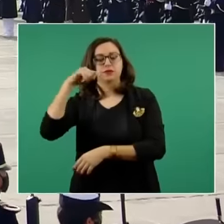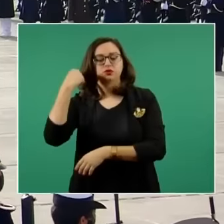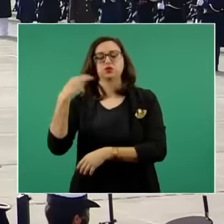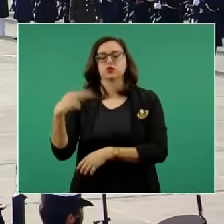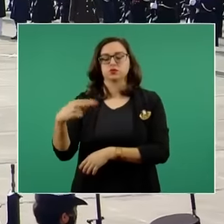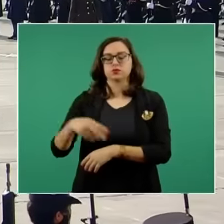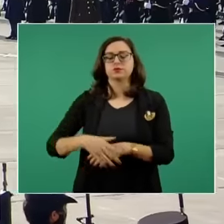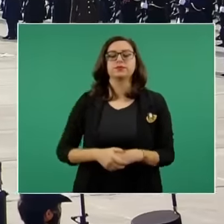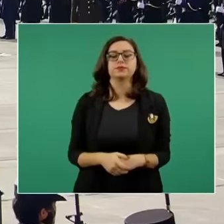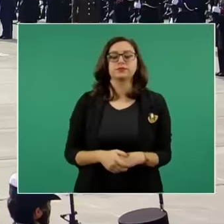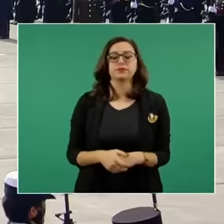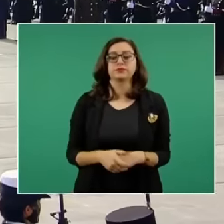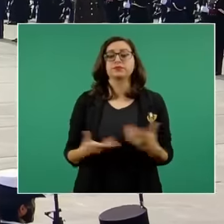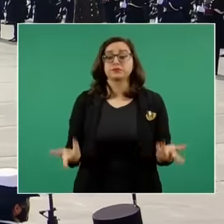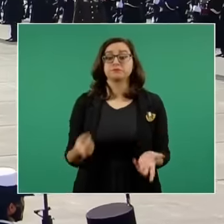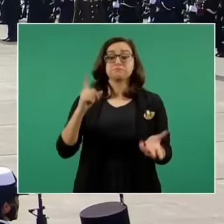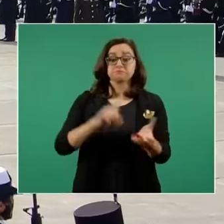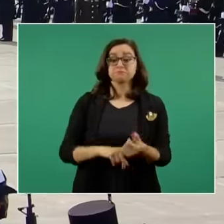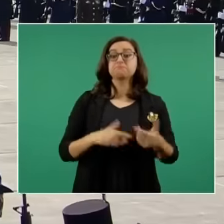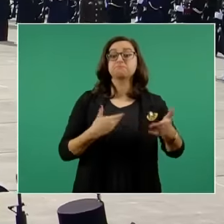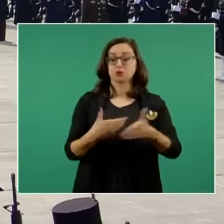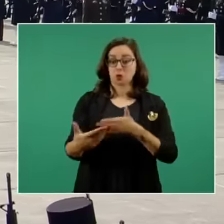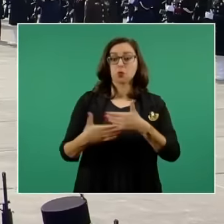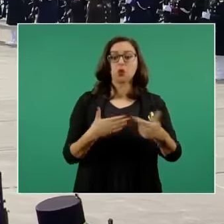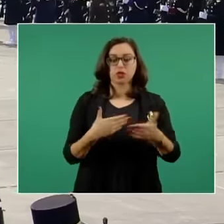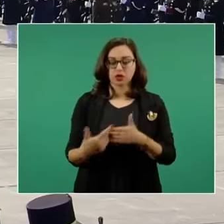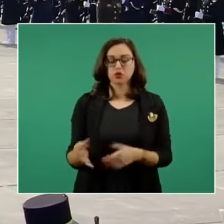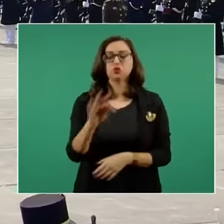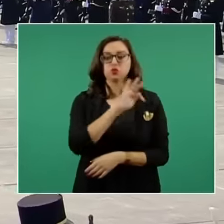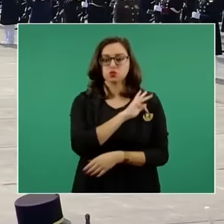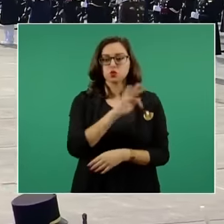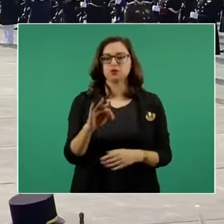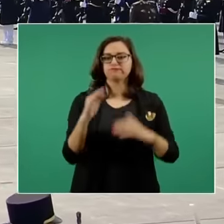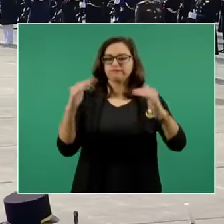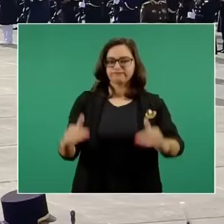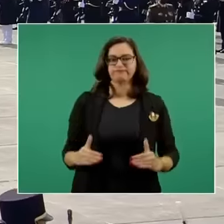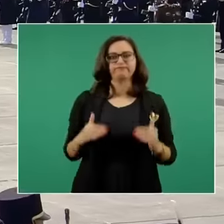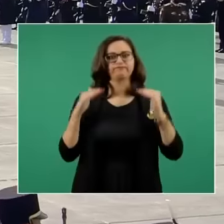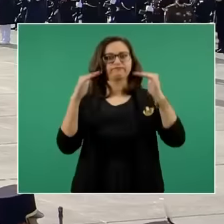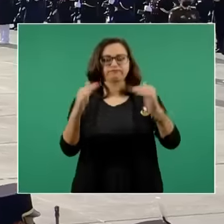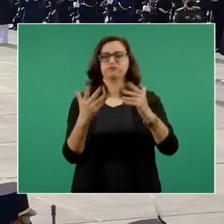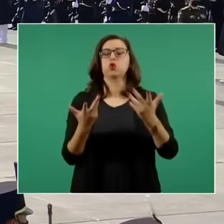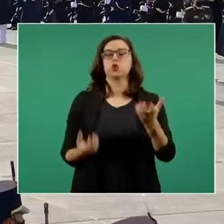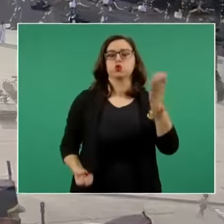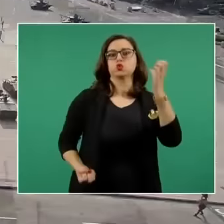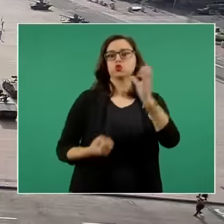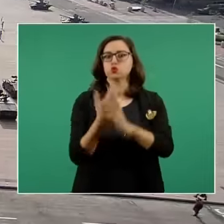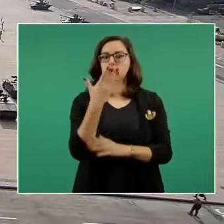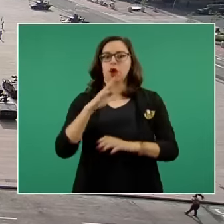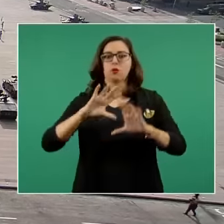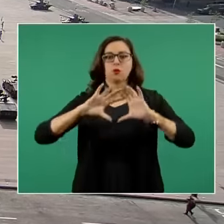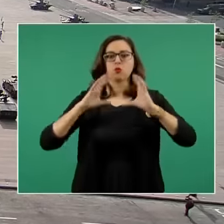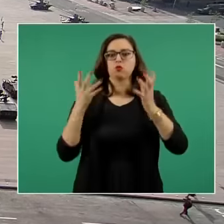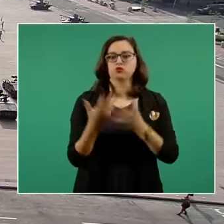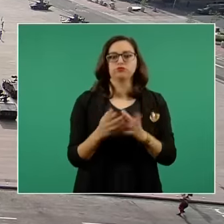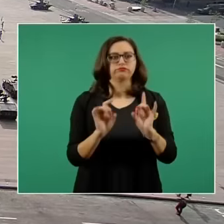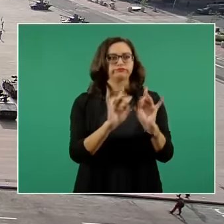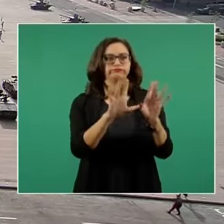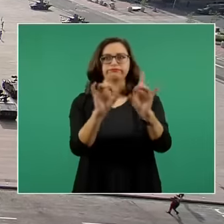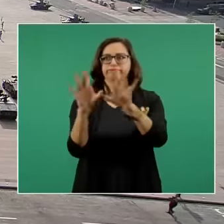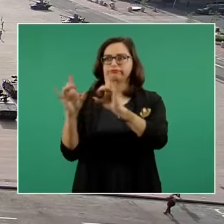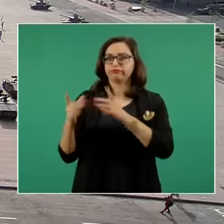el secretario de la Defensa Nacional, Luis Crescencio Sandoval, y también por el almirante, el titular mexicano